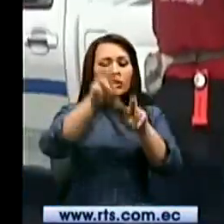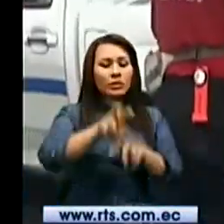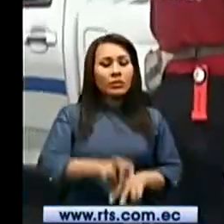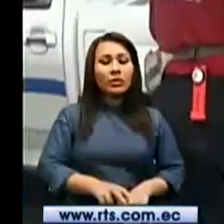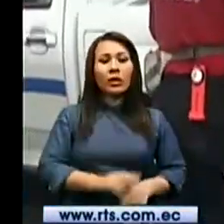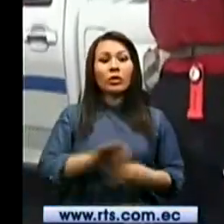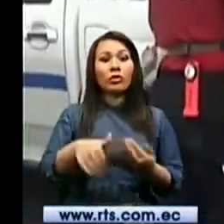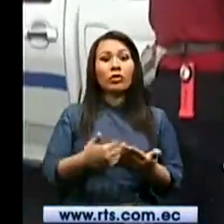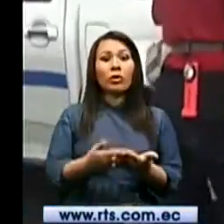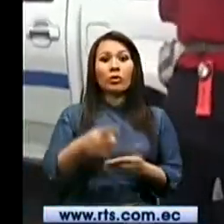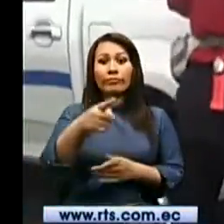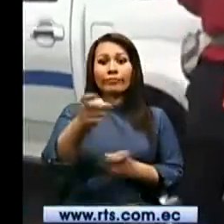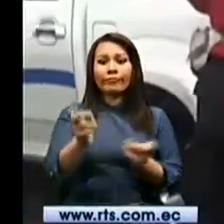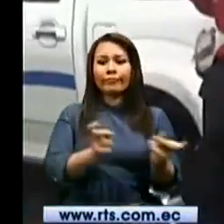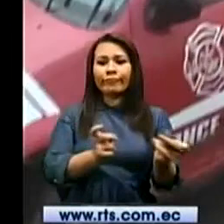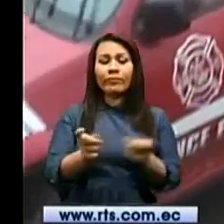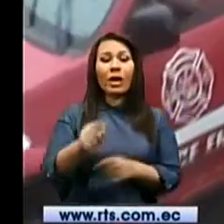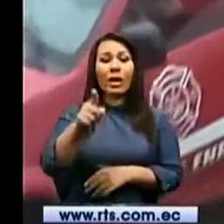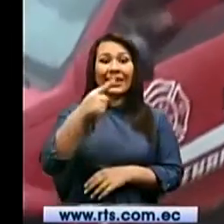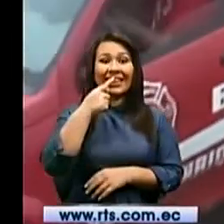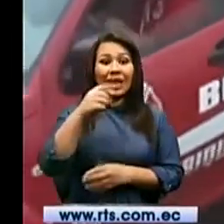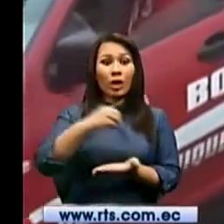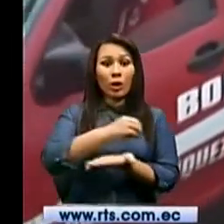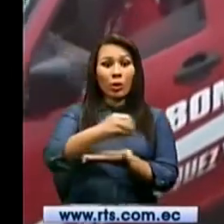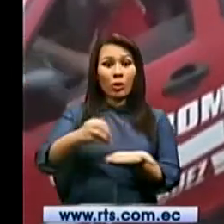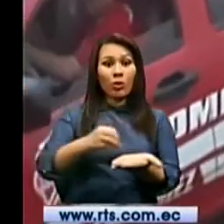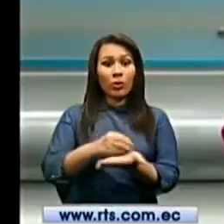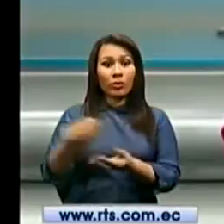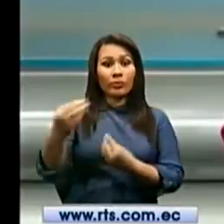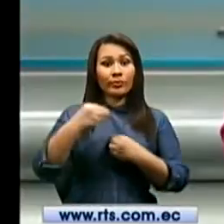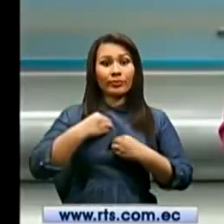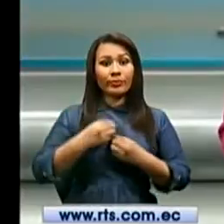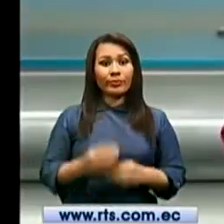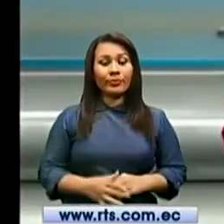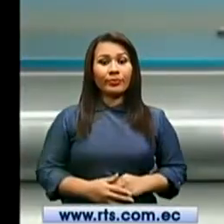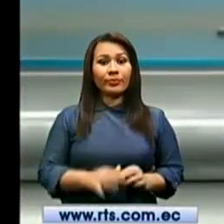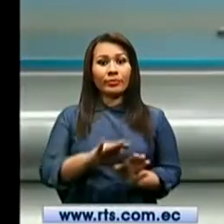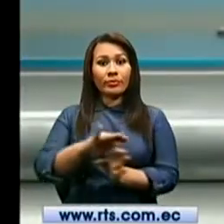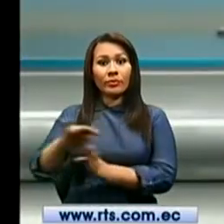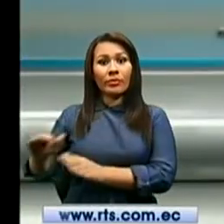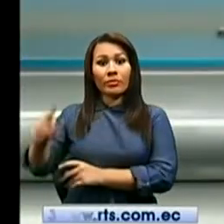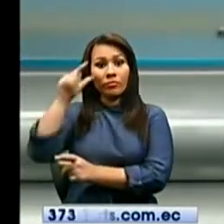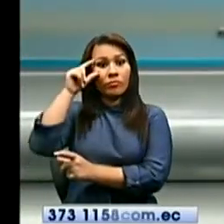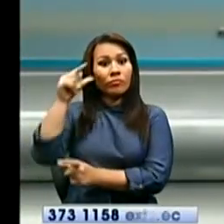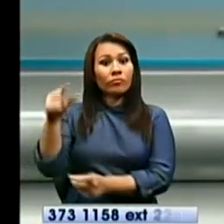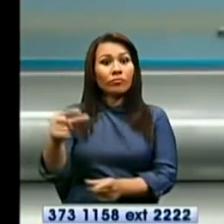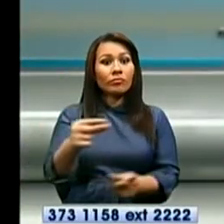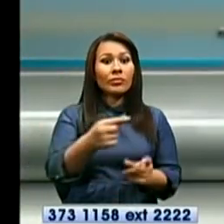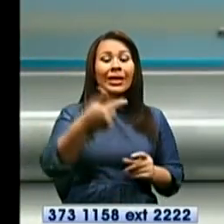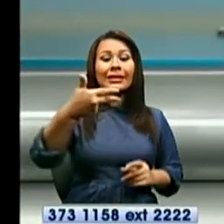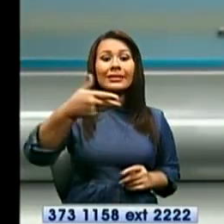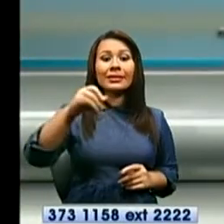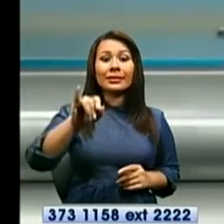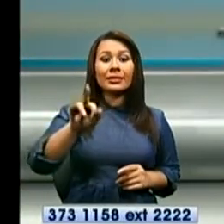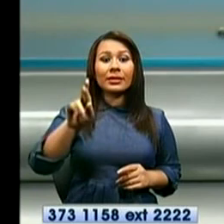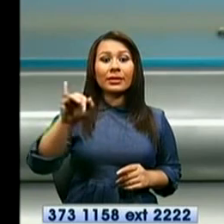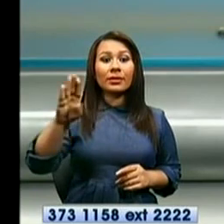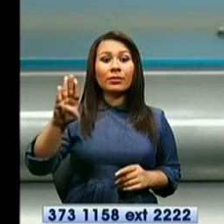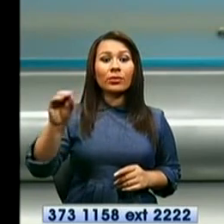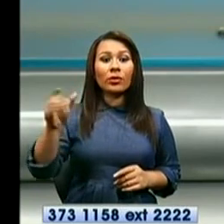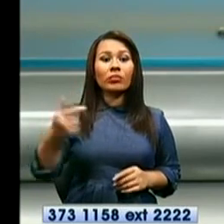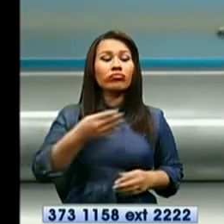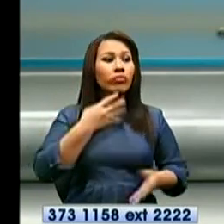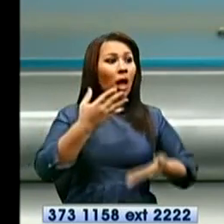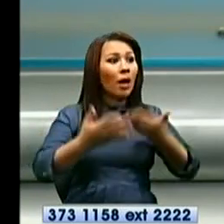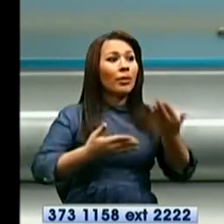El Guabo, provincia de El Oro, informó Karina Valdivieso. El fiscal general Galo Chiriboga compareció ante la Comisión de Justicia